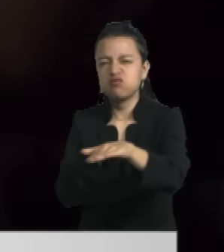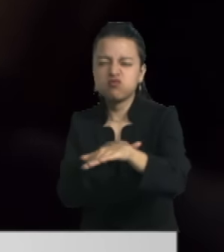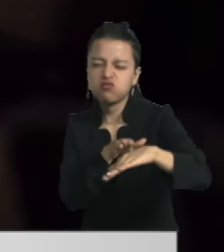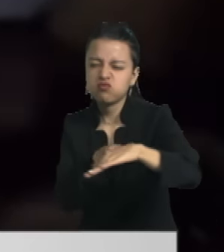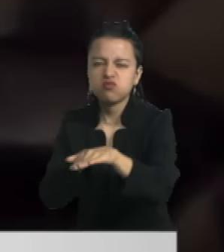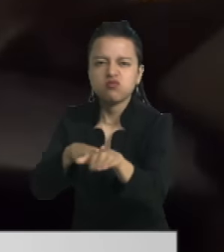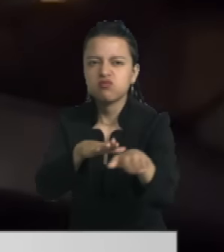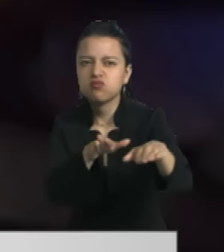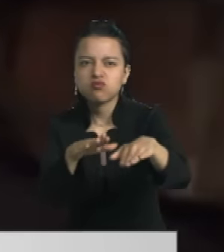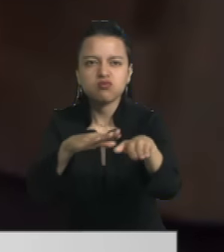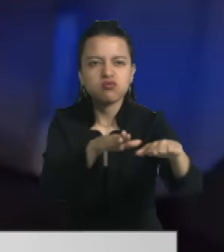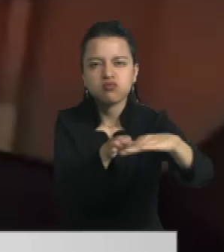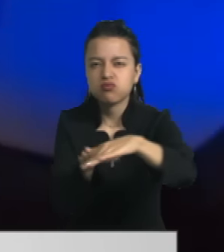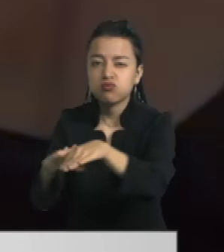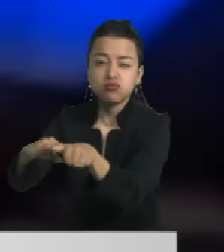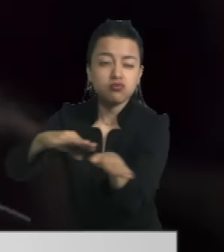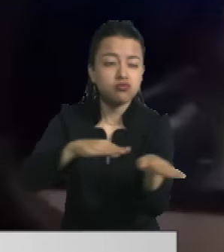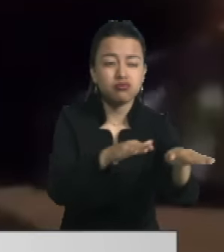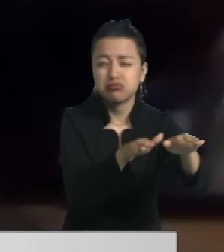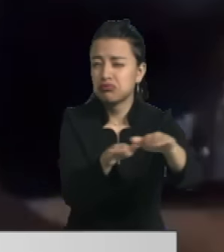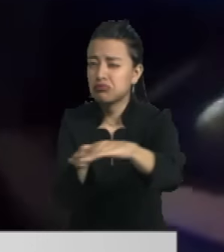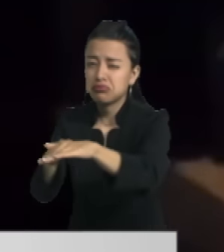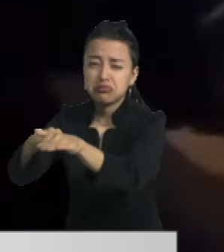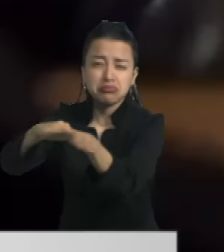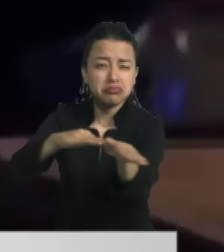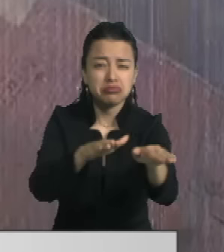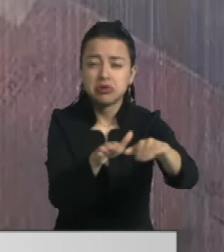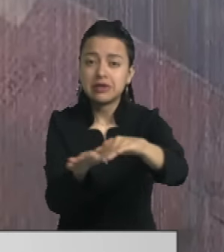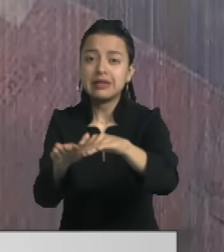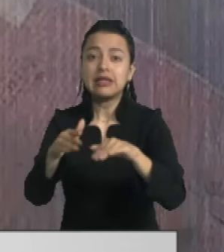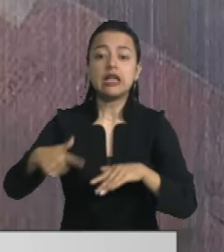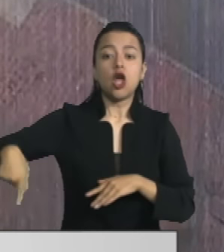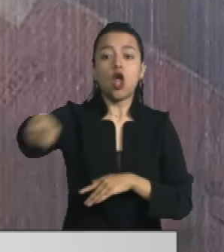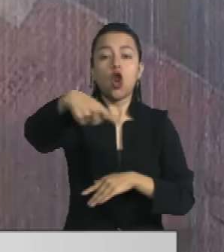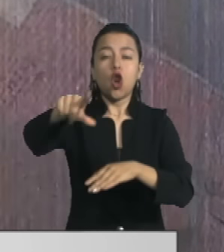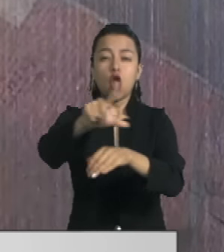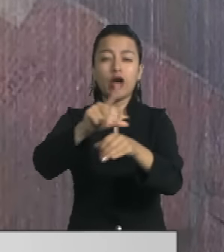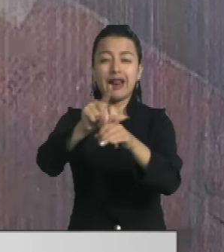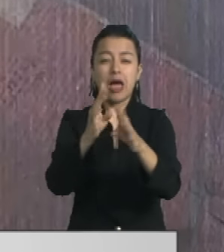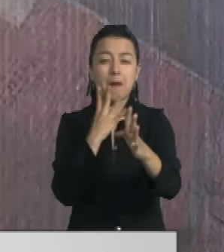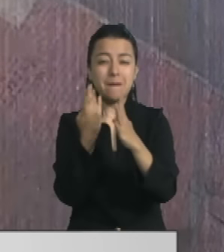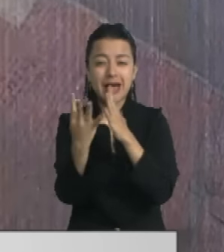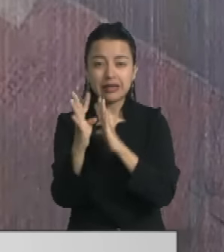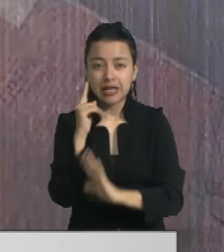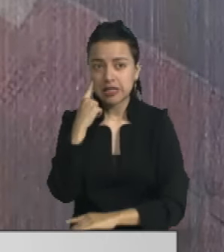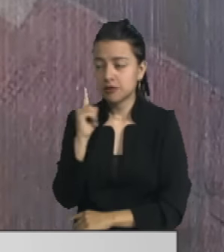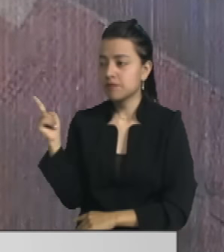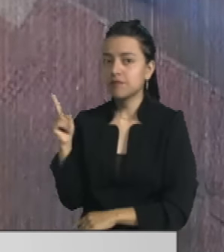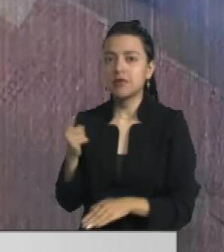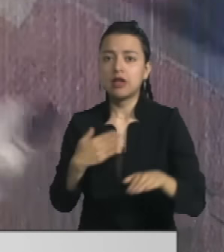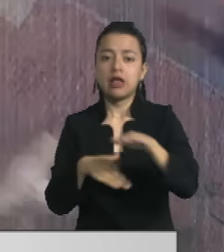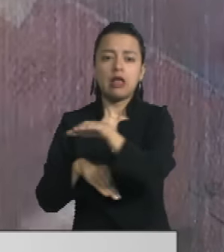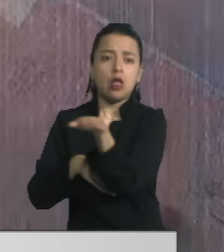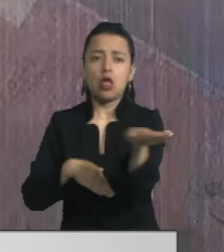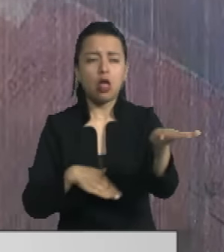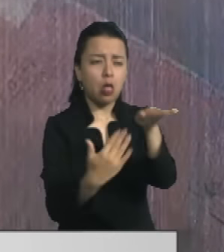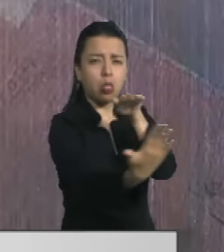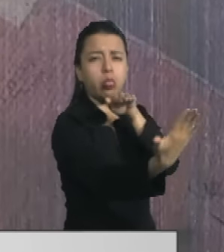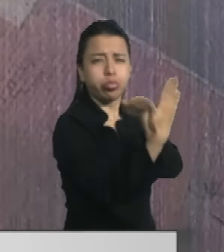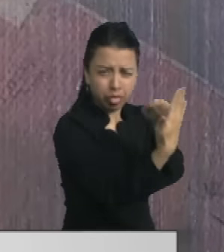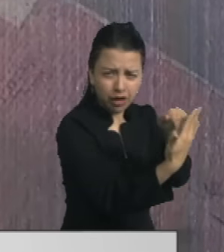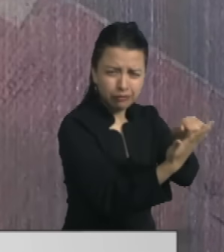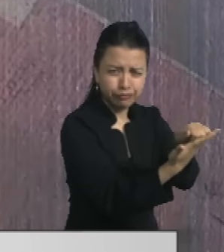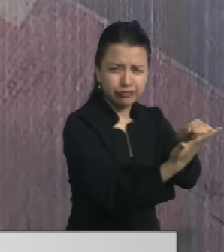a continuar este seguimiento detrás de ellos llegamos a la localidad de Mártires donde ellos el control del vehículo se